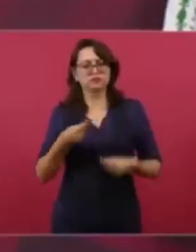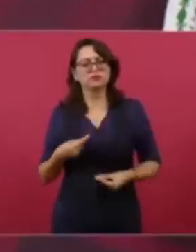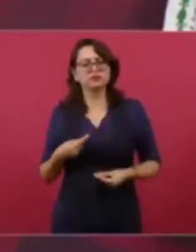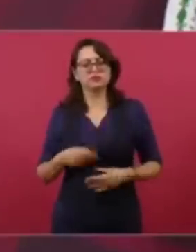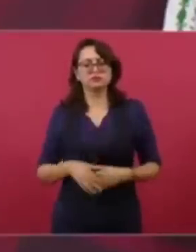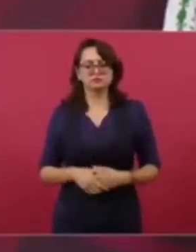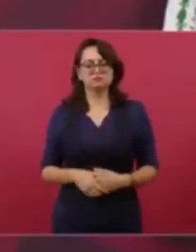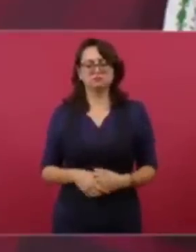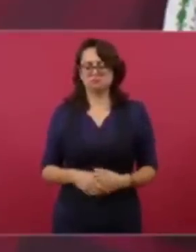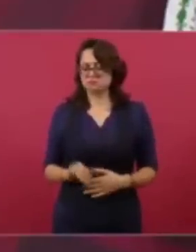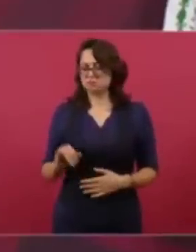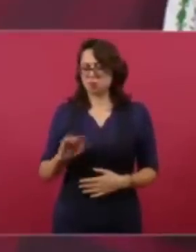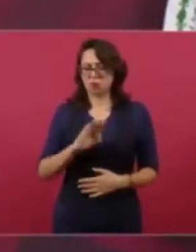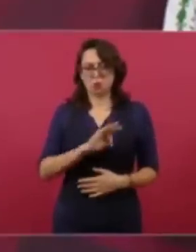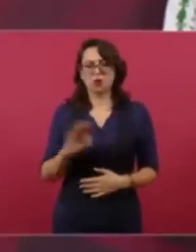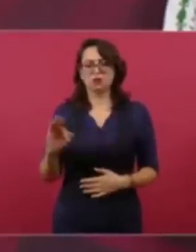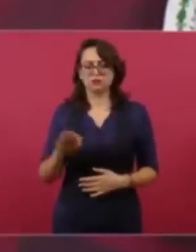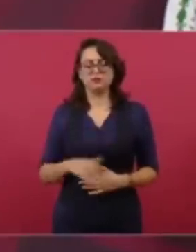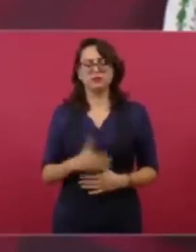una actitud